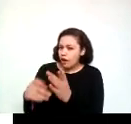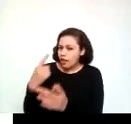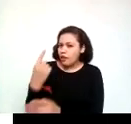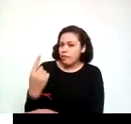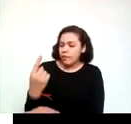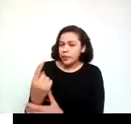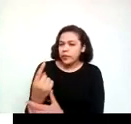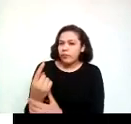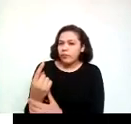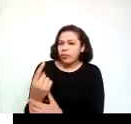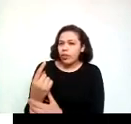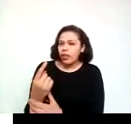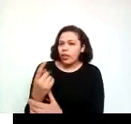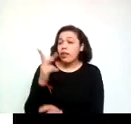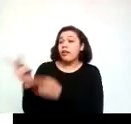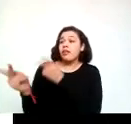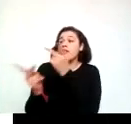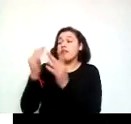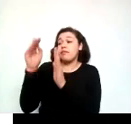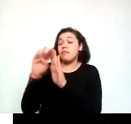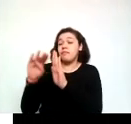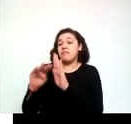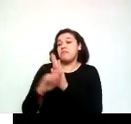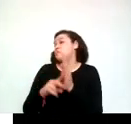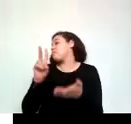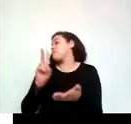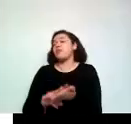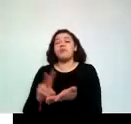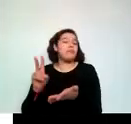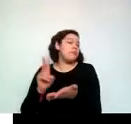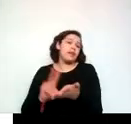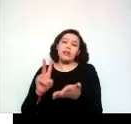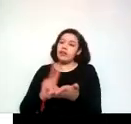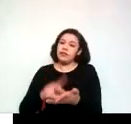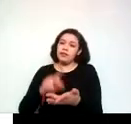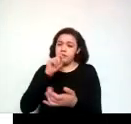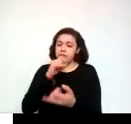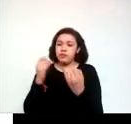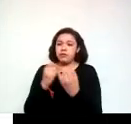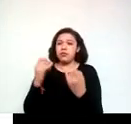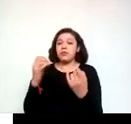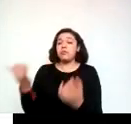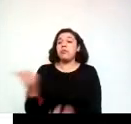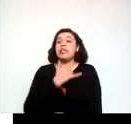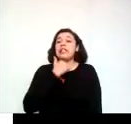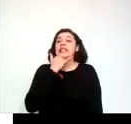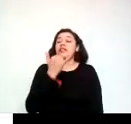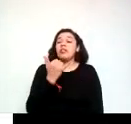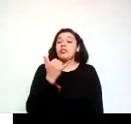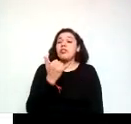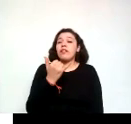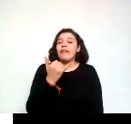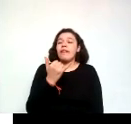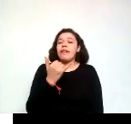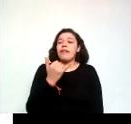el cuestionario es inválido. Lo mismo pasa cuando el colaborador por error contesta. Lo vamos a ver un